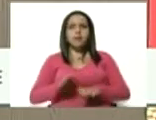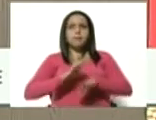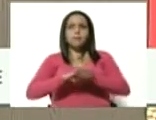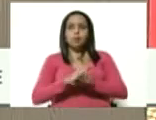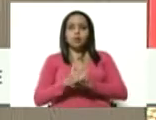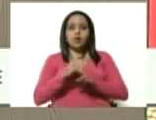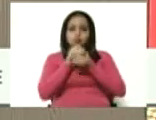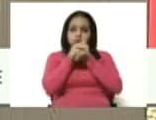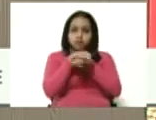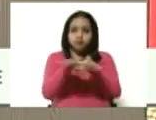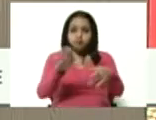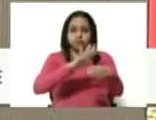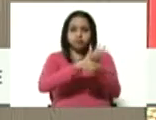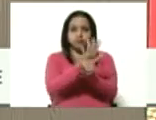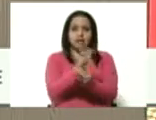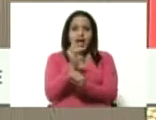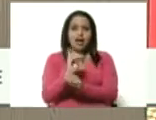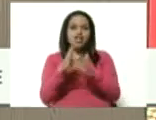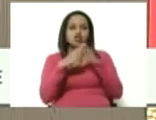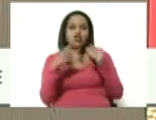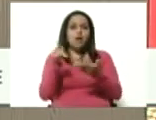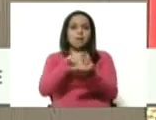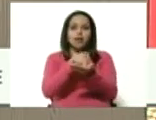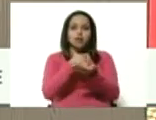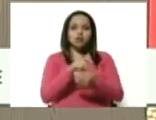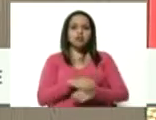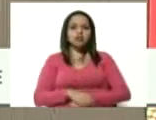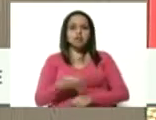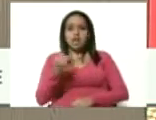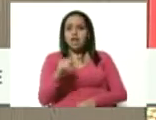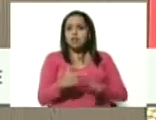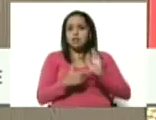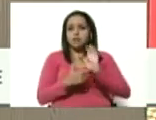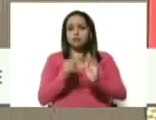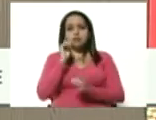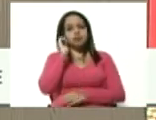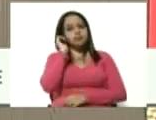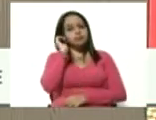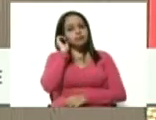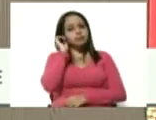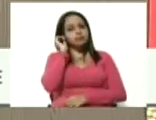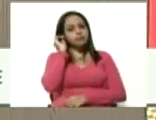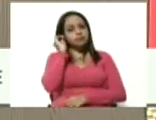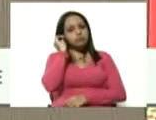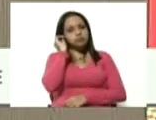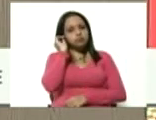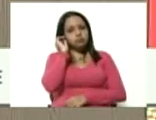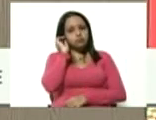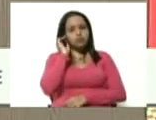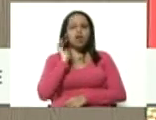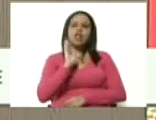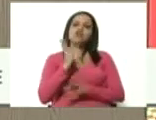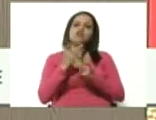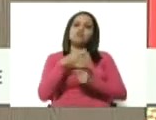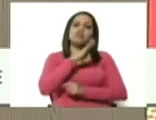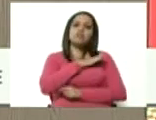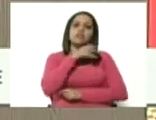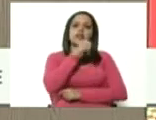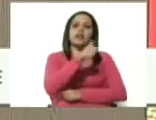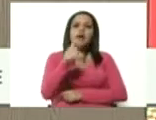está circulando en todas sus parroquias. Ahí está demostrado en el número de casos que registra cada una de estas